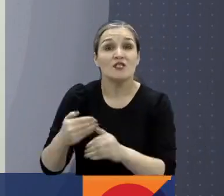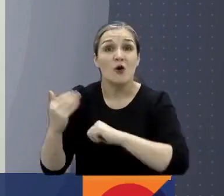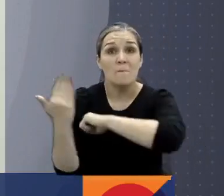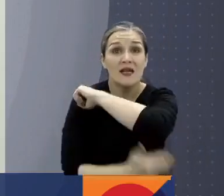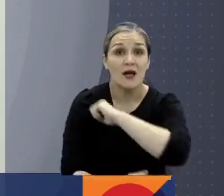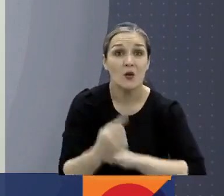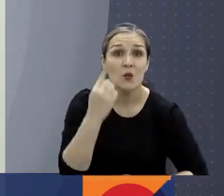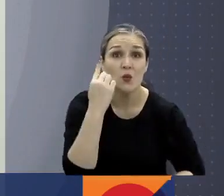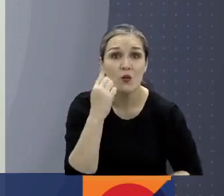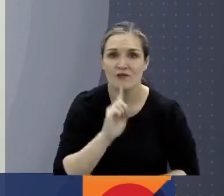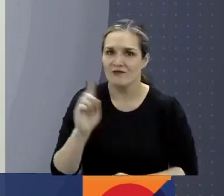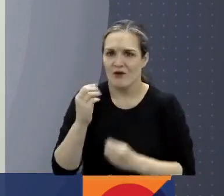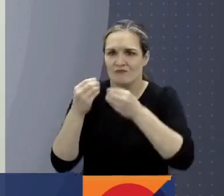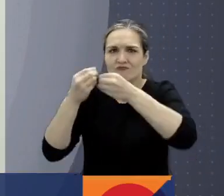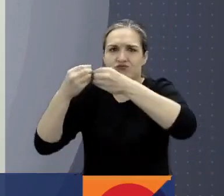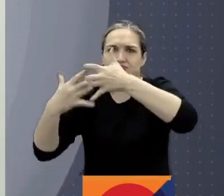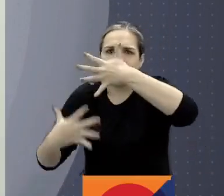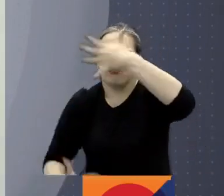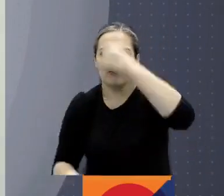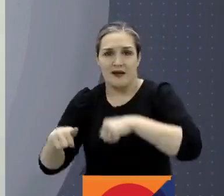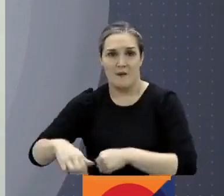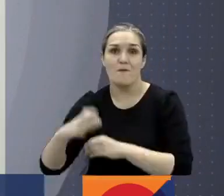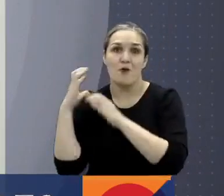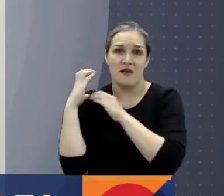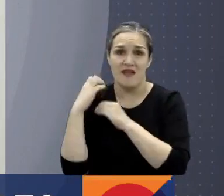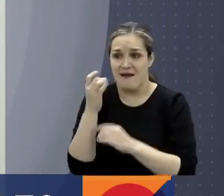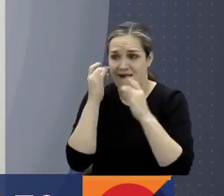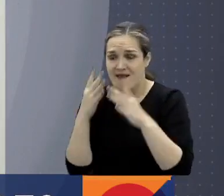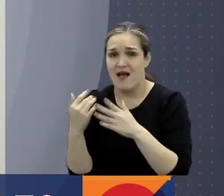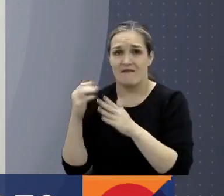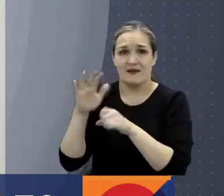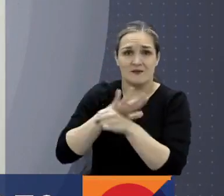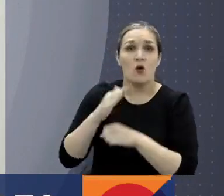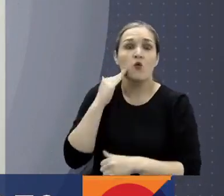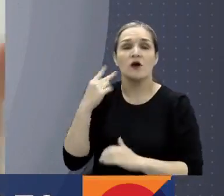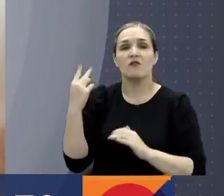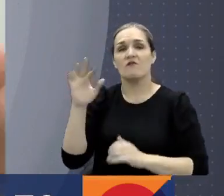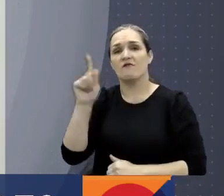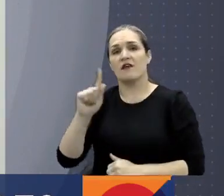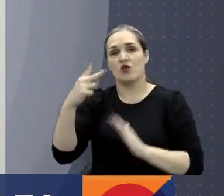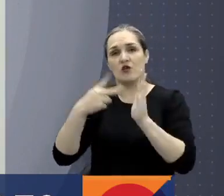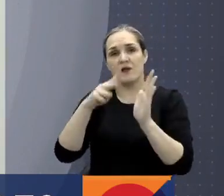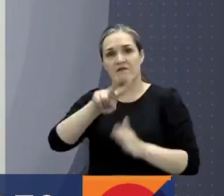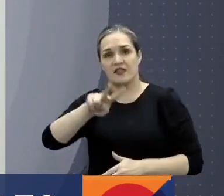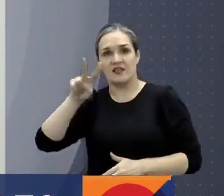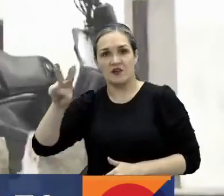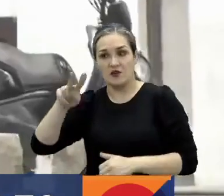procesos penales en la ciudad de Popayán. Los hechos son de febrero del 2022, fueron capturados en el